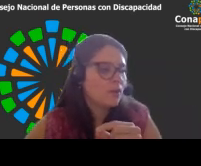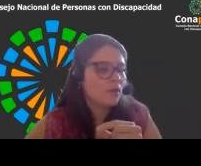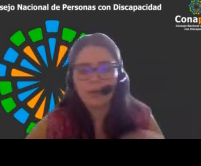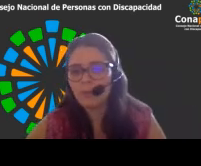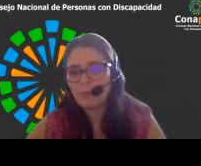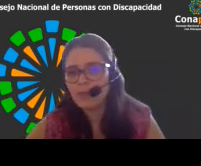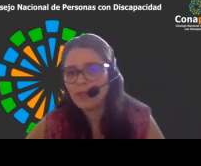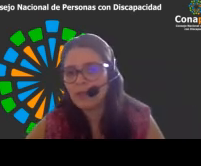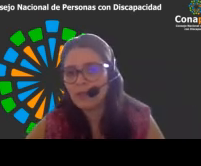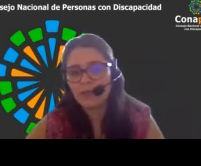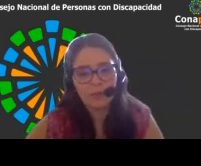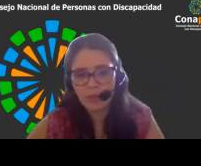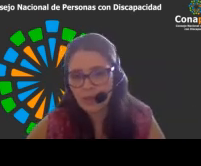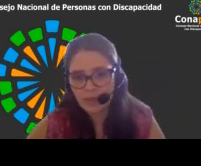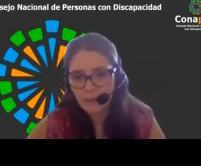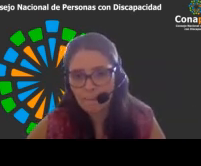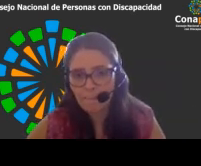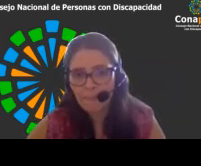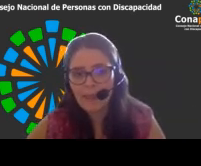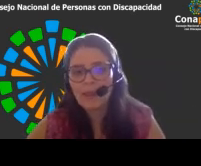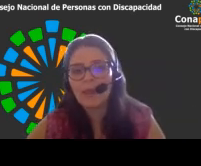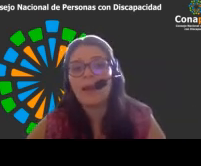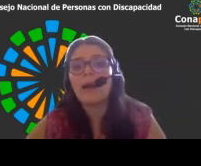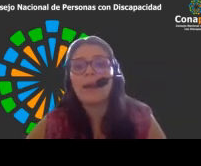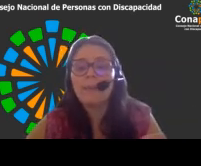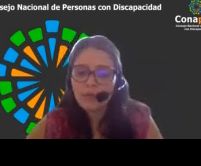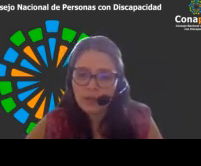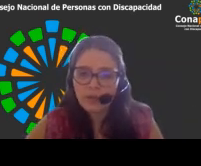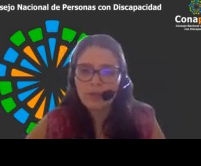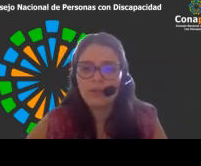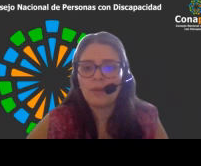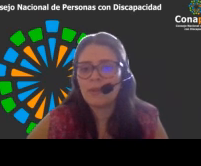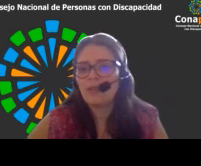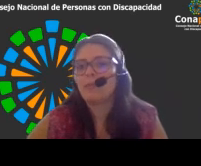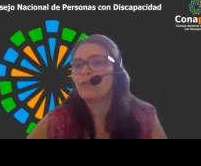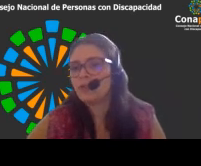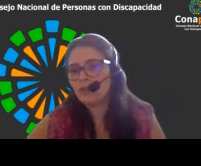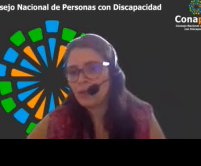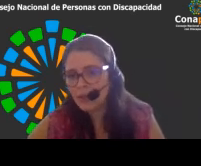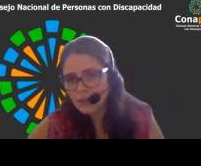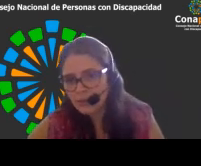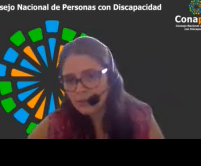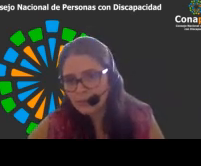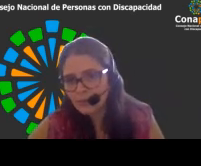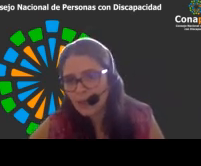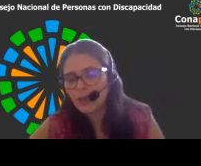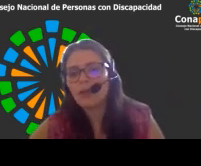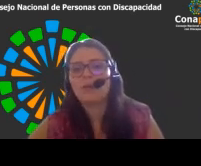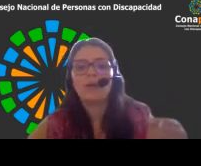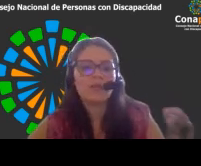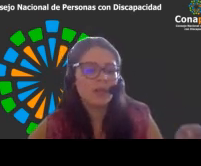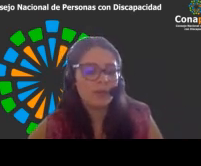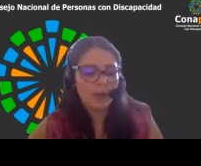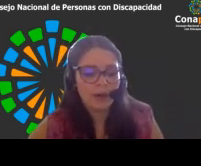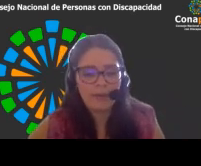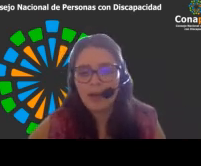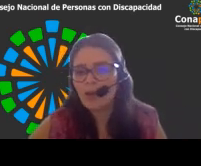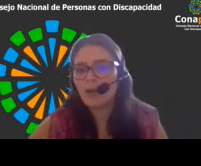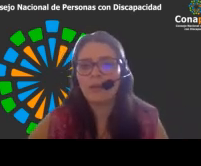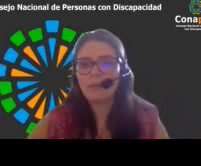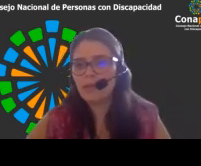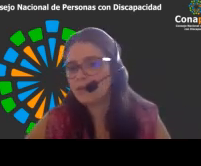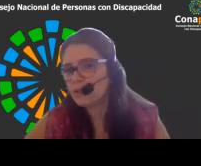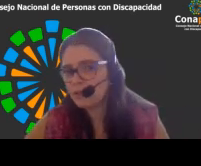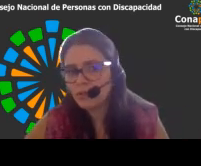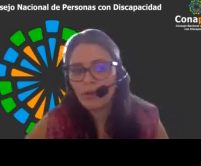el trabajo no le permite desarrollarse Hay personas con discapacidad profesional que han logrado sacar una